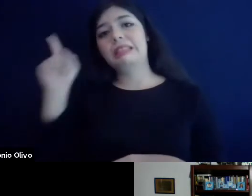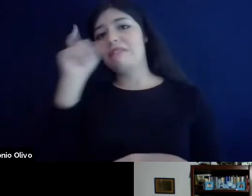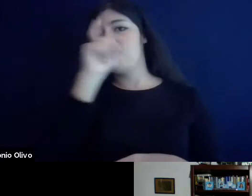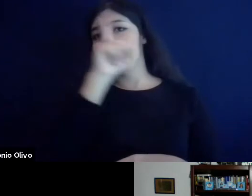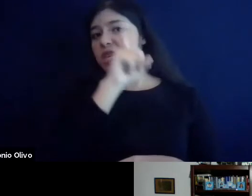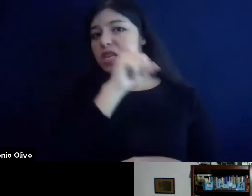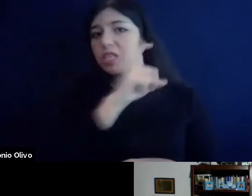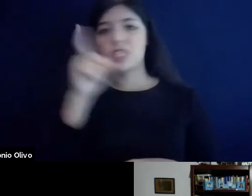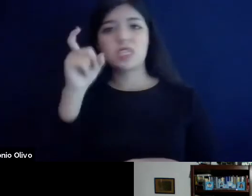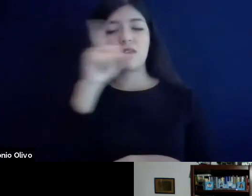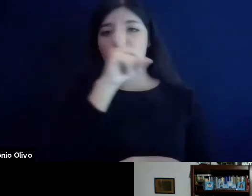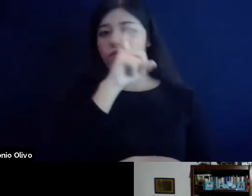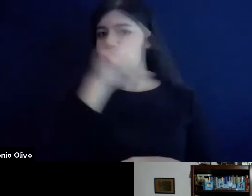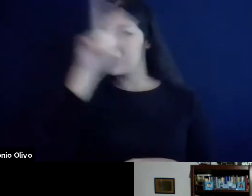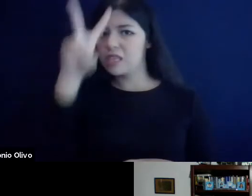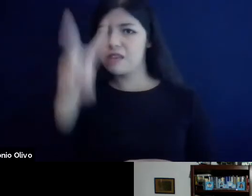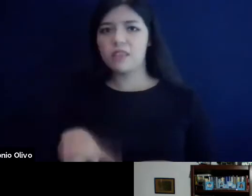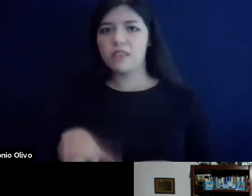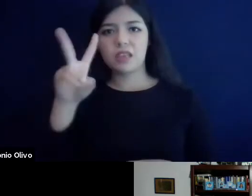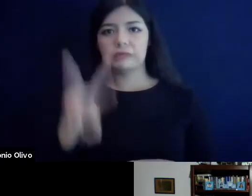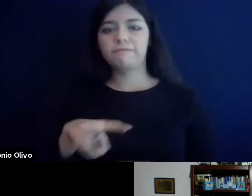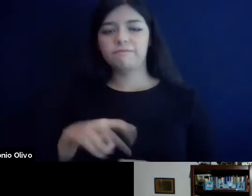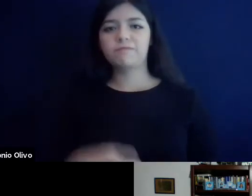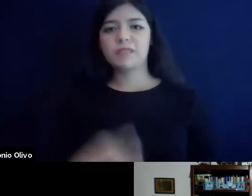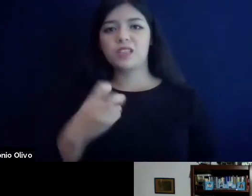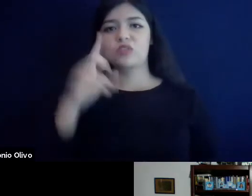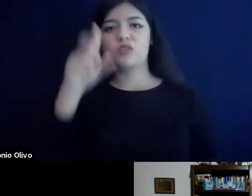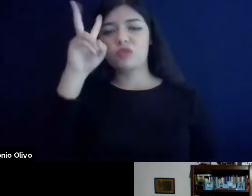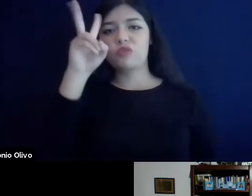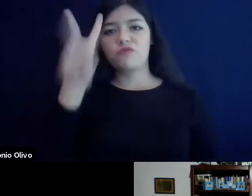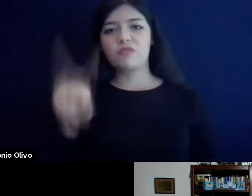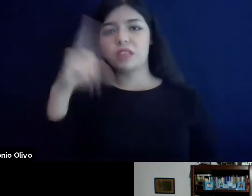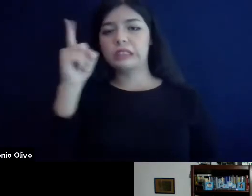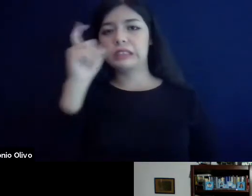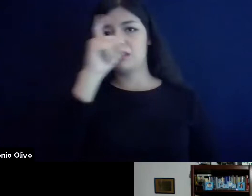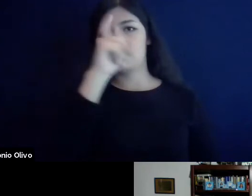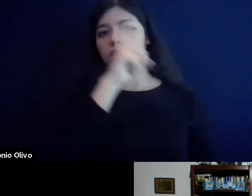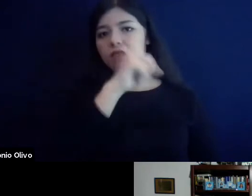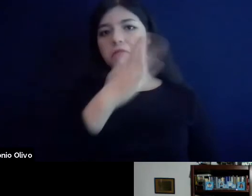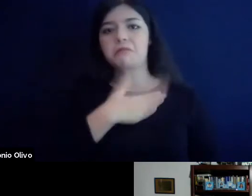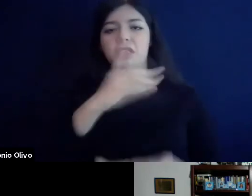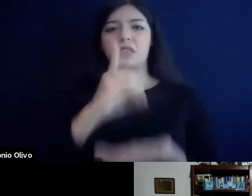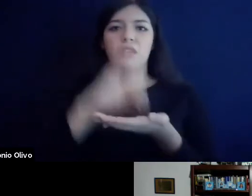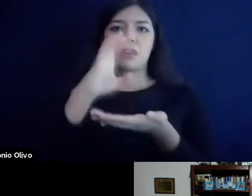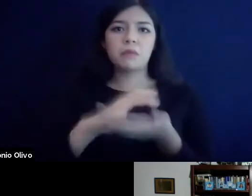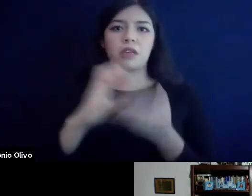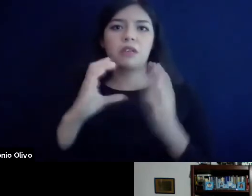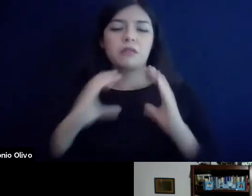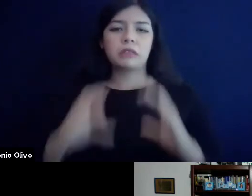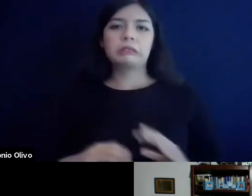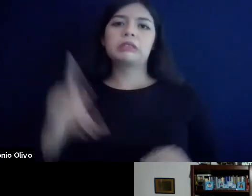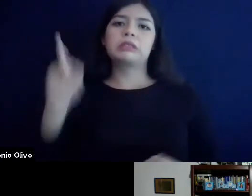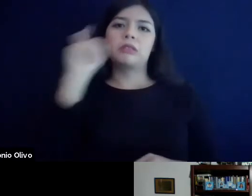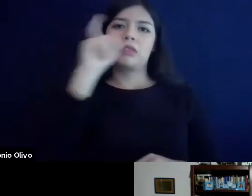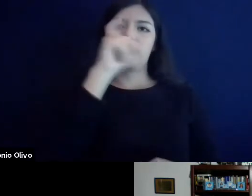pisos. Entonces fue algo difícil, ¿no? Porque para litigar en cuestión de derecho hay que